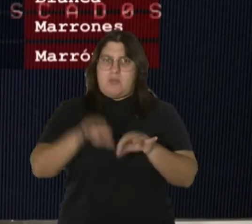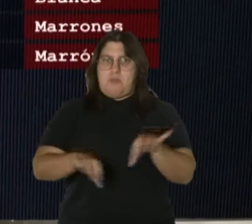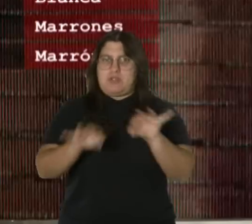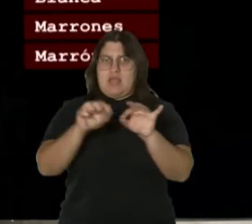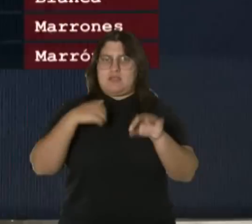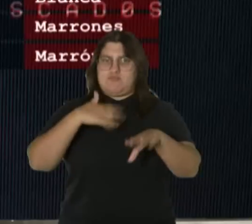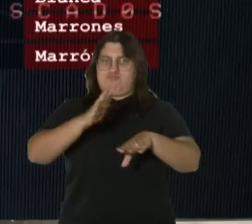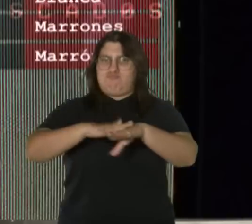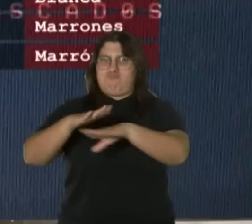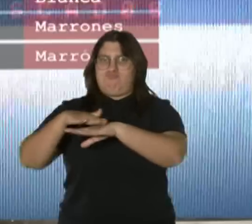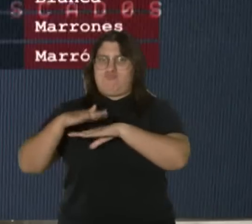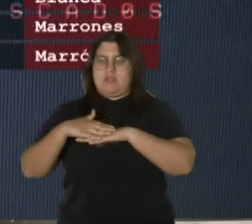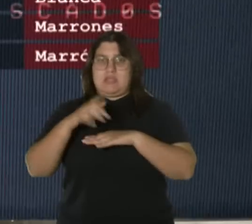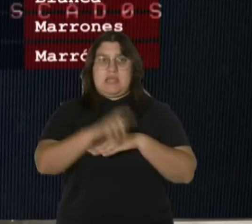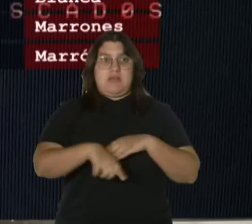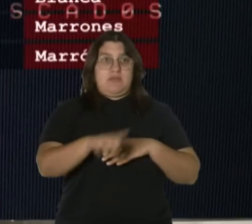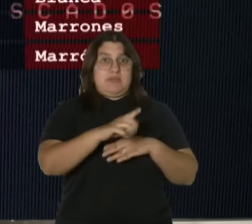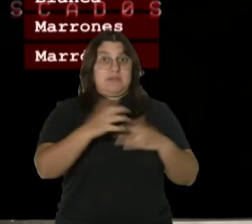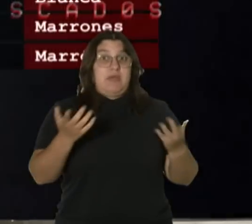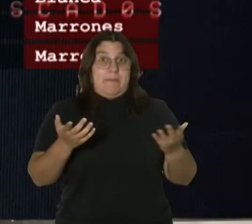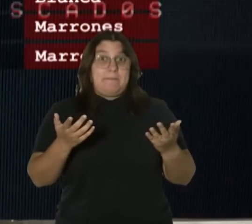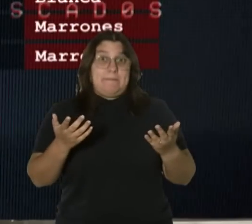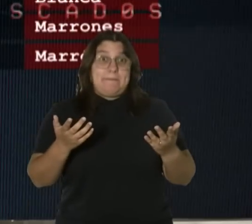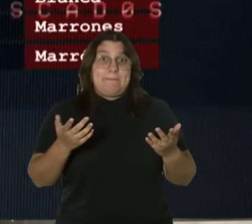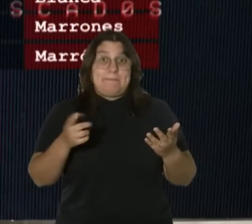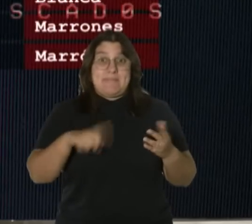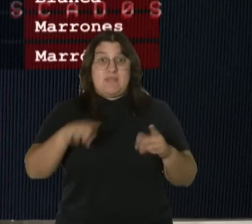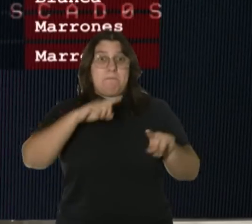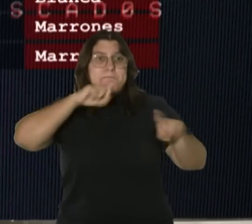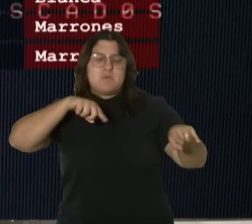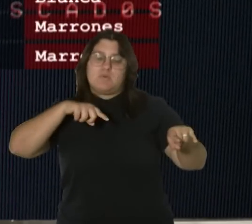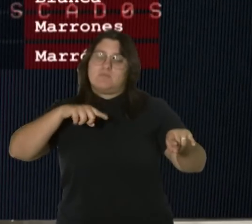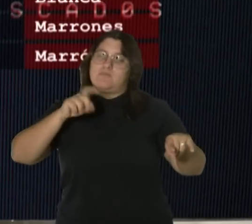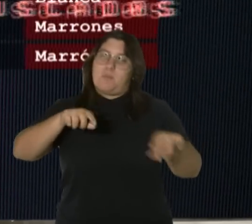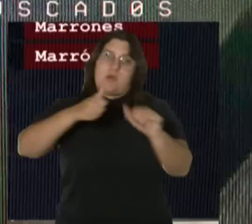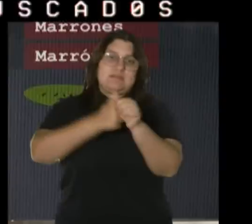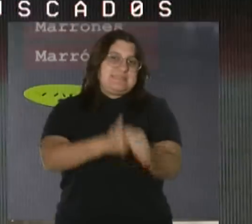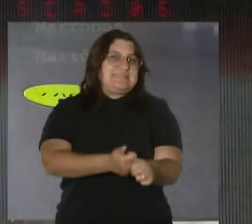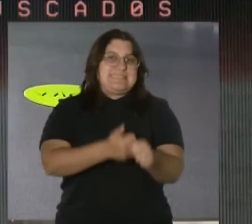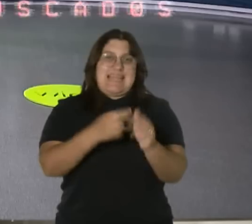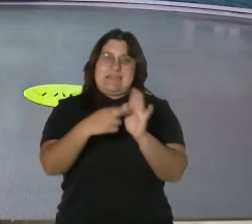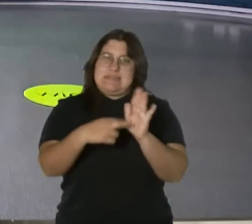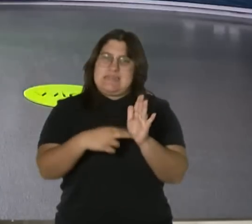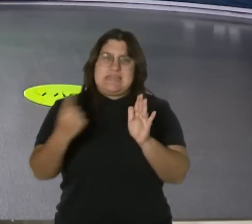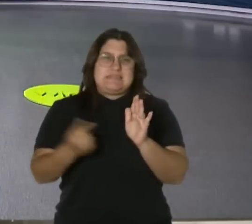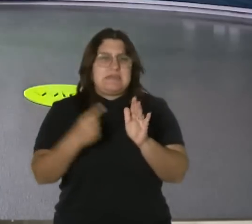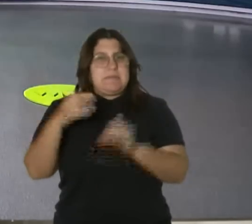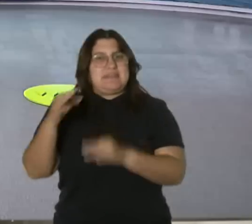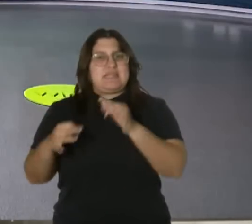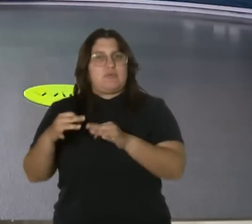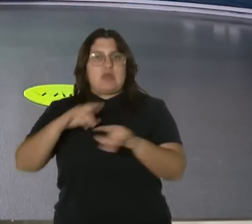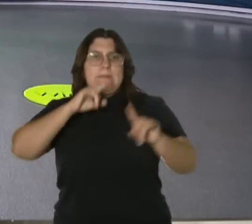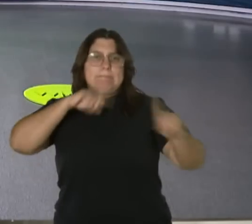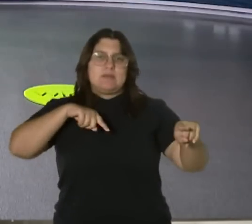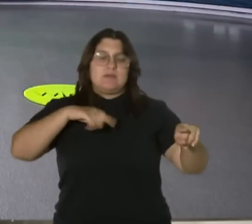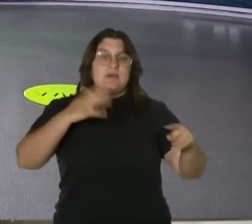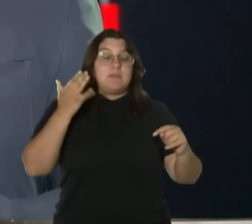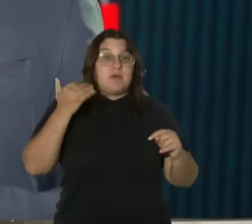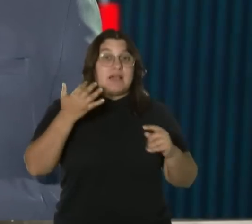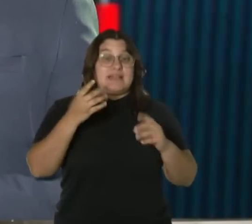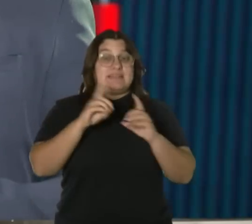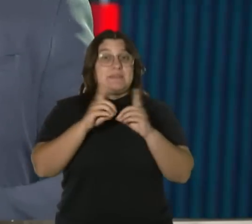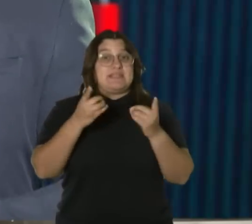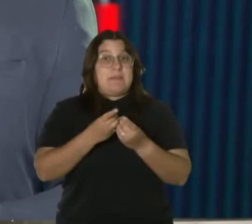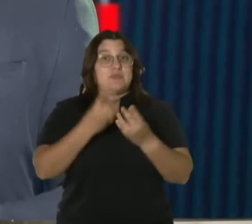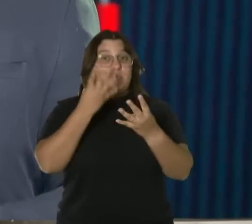están cumpliendo una sentencia suspendida que tienen que cumplir con todas las condiciones que establece el tribunal ya que el departamento de corrección